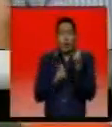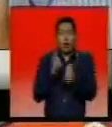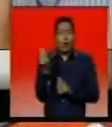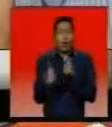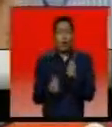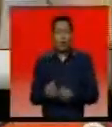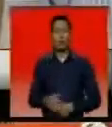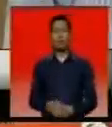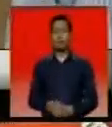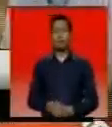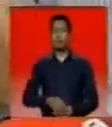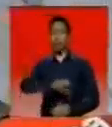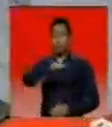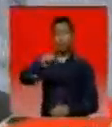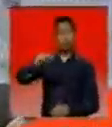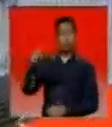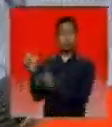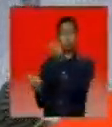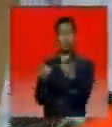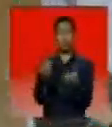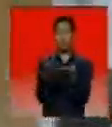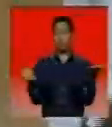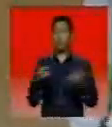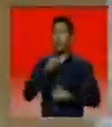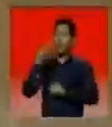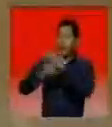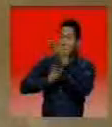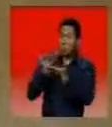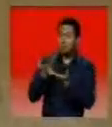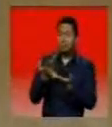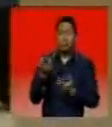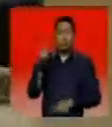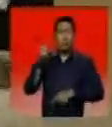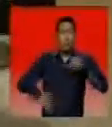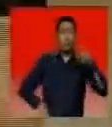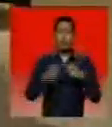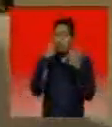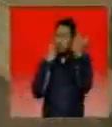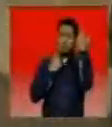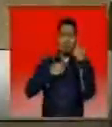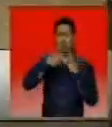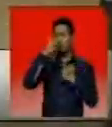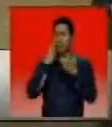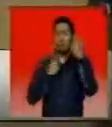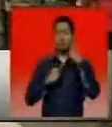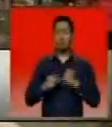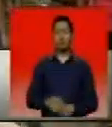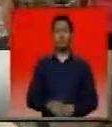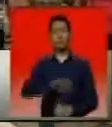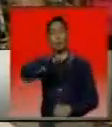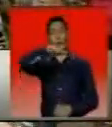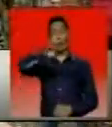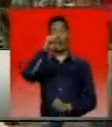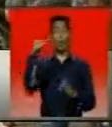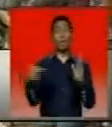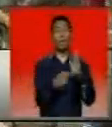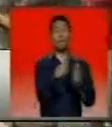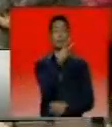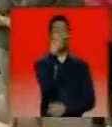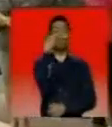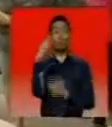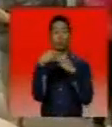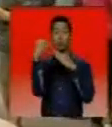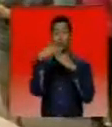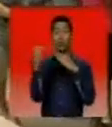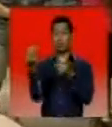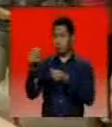Otros perjudicados ni siquiera pudieron contarnos su historia. Enviado un aproximado de $1,200, el cual no se